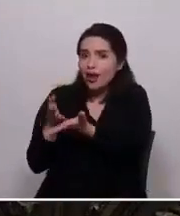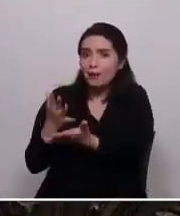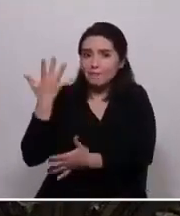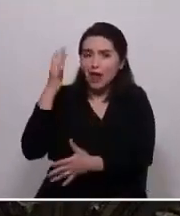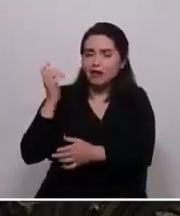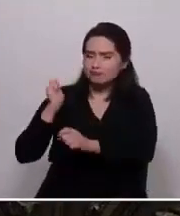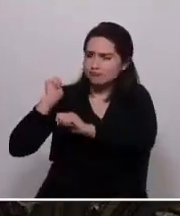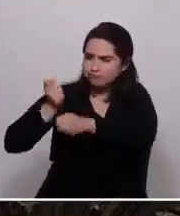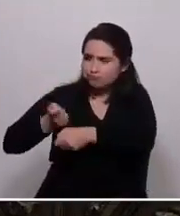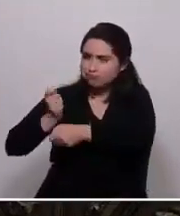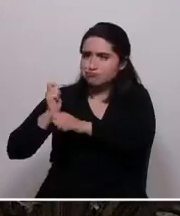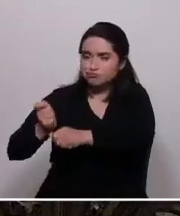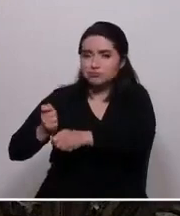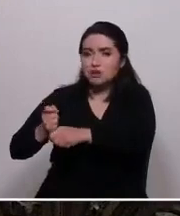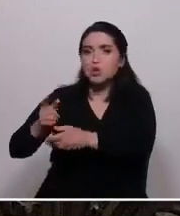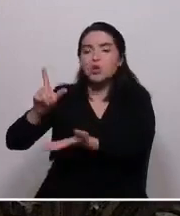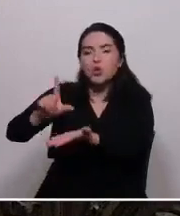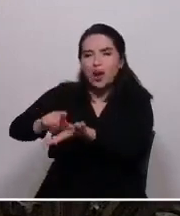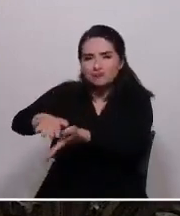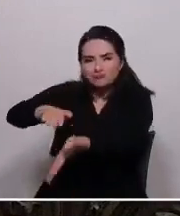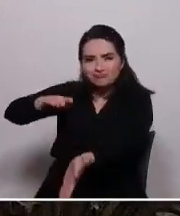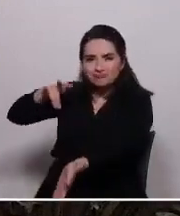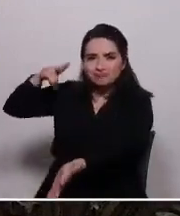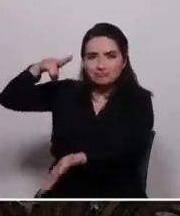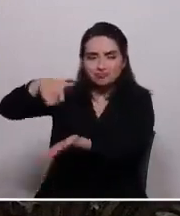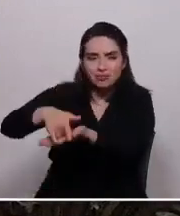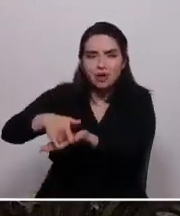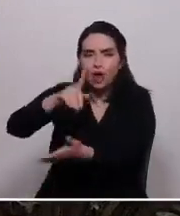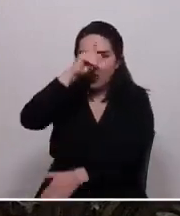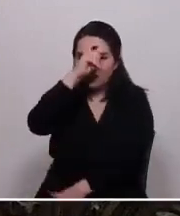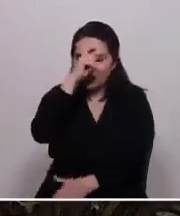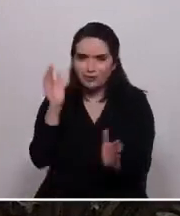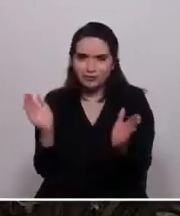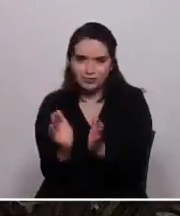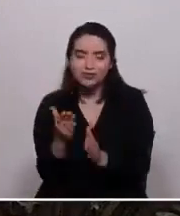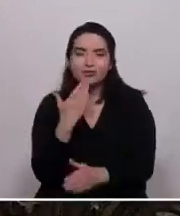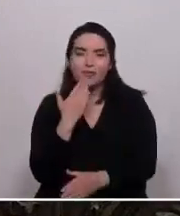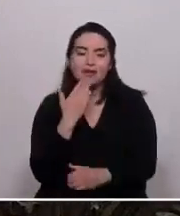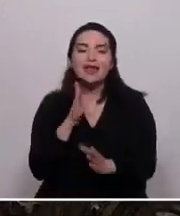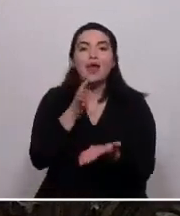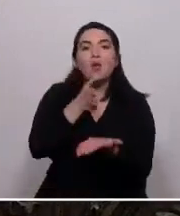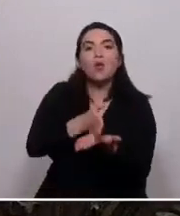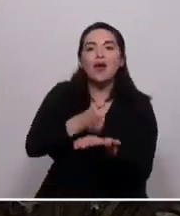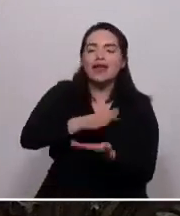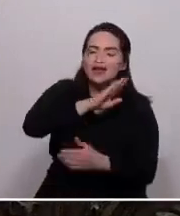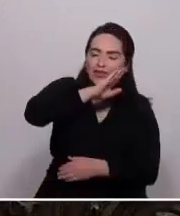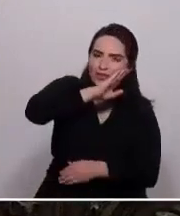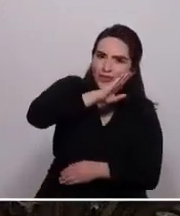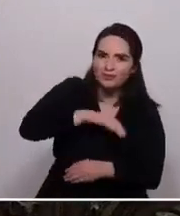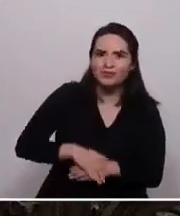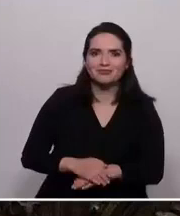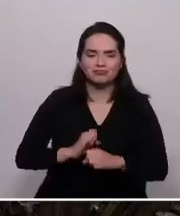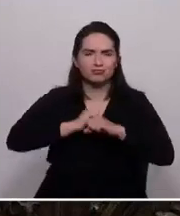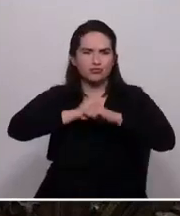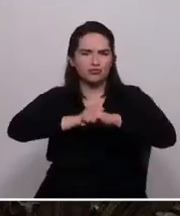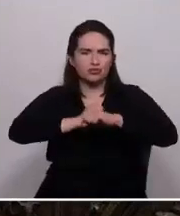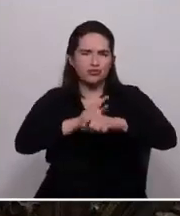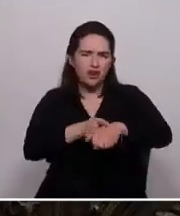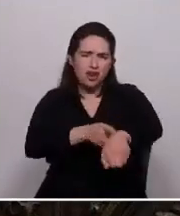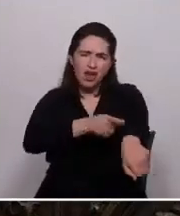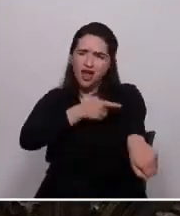hacha canchas de aterrizaje, caminos, postas de salud e internados. A caballo se realizaban largas